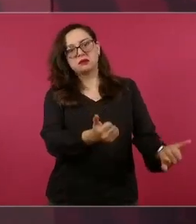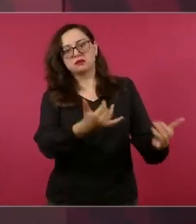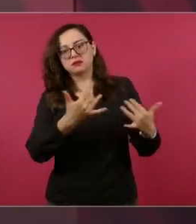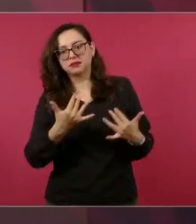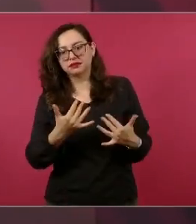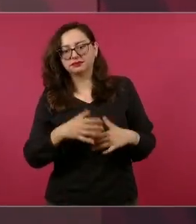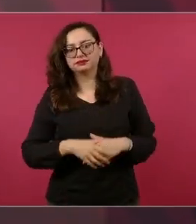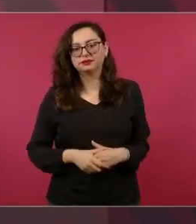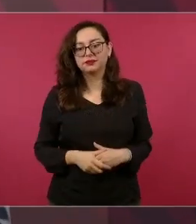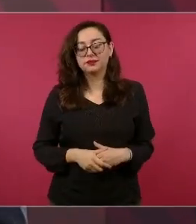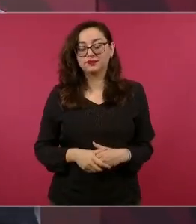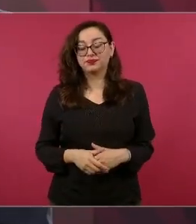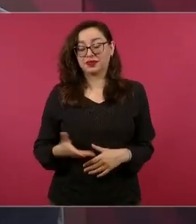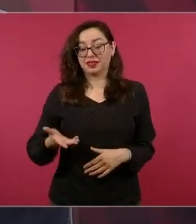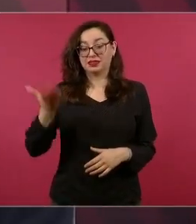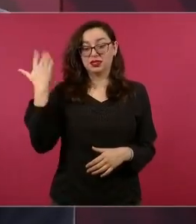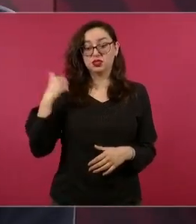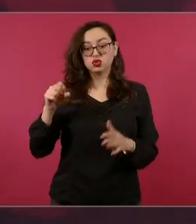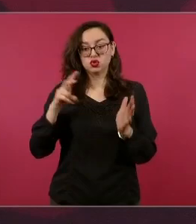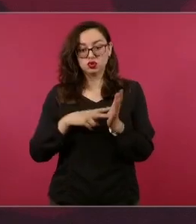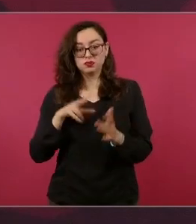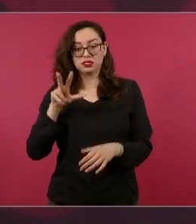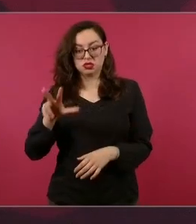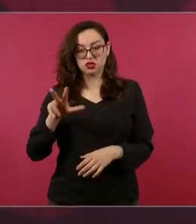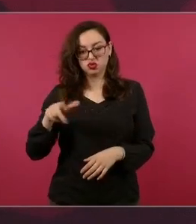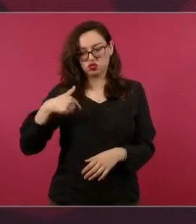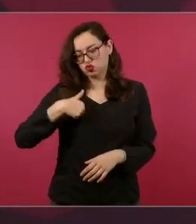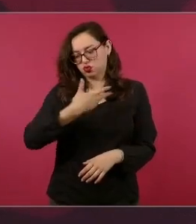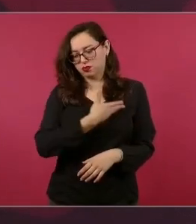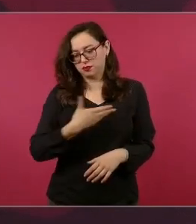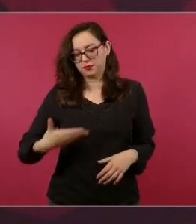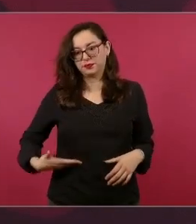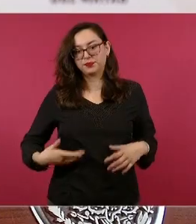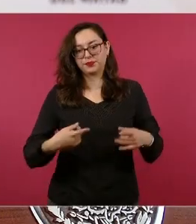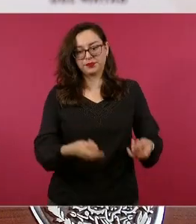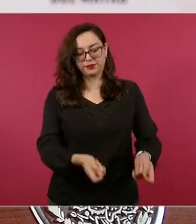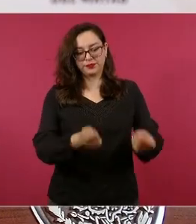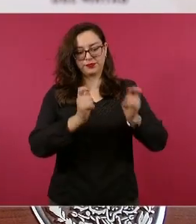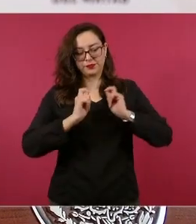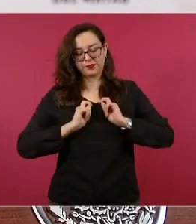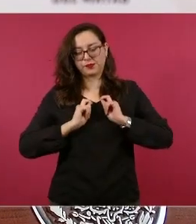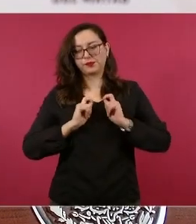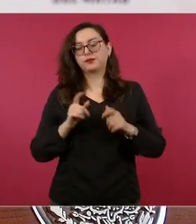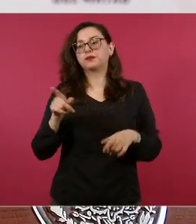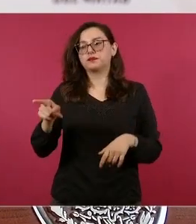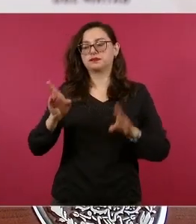lo único que quiero es que ustedes lleguen primero.